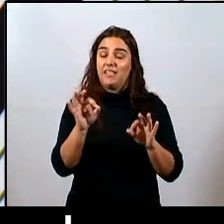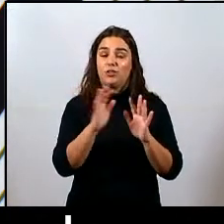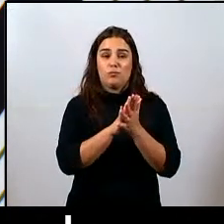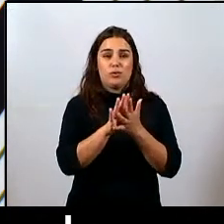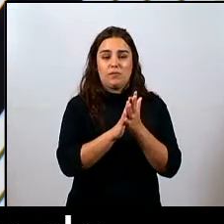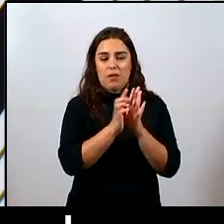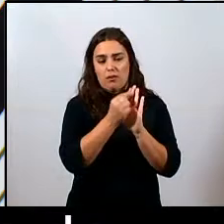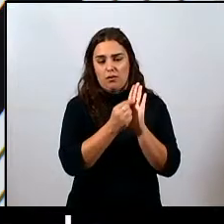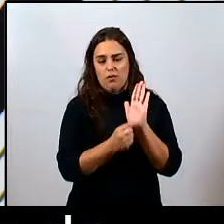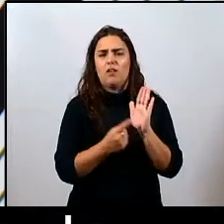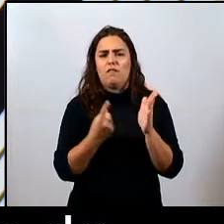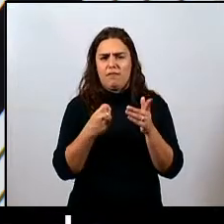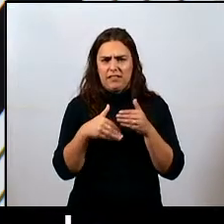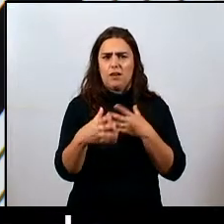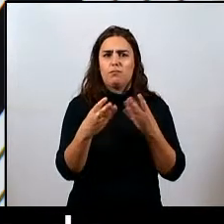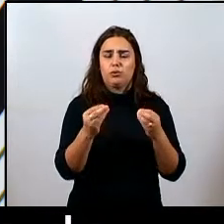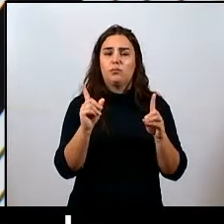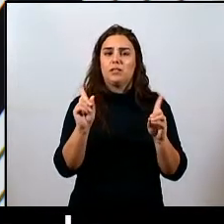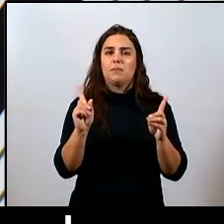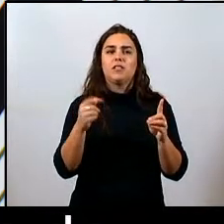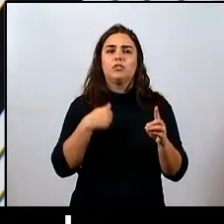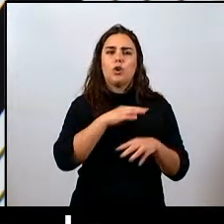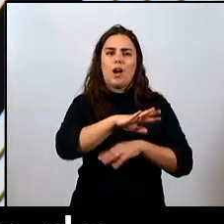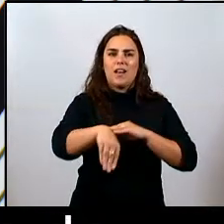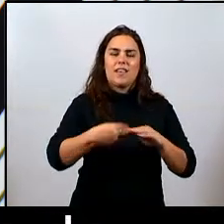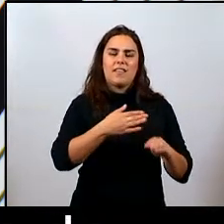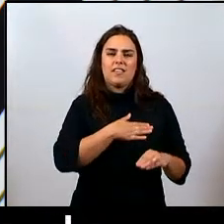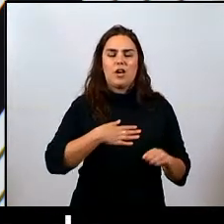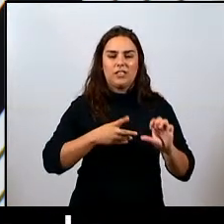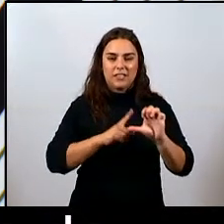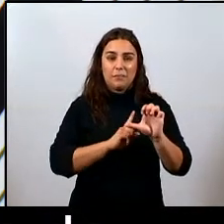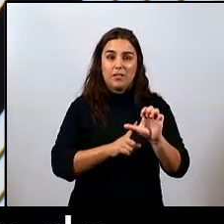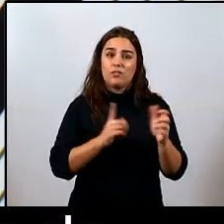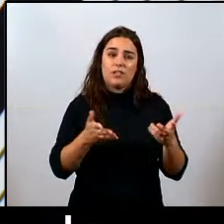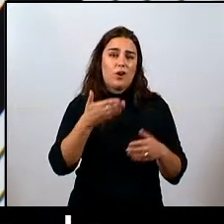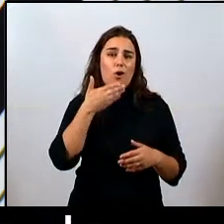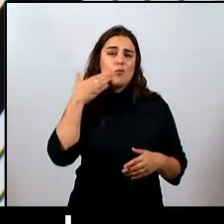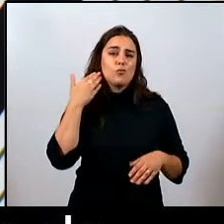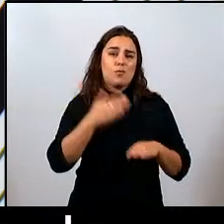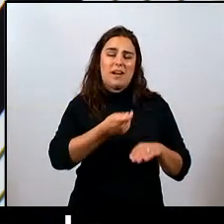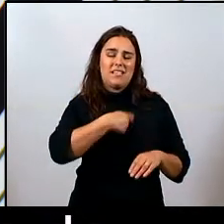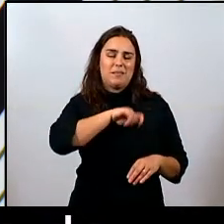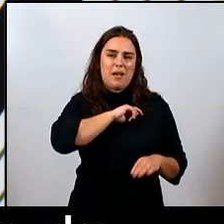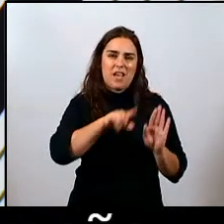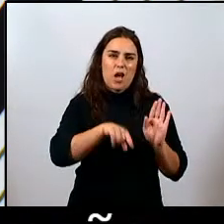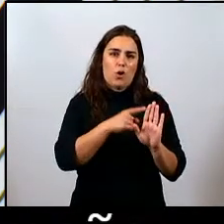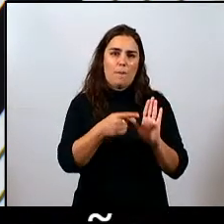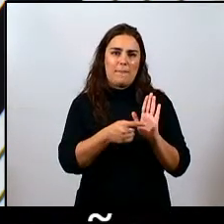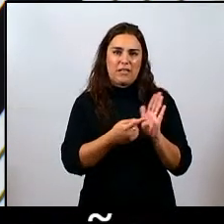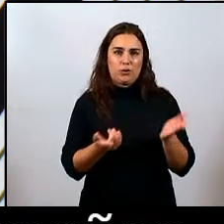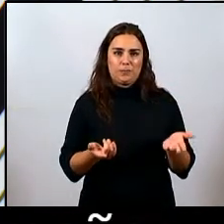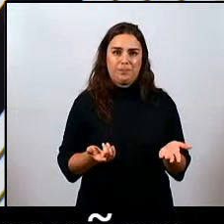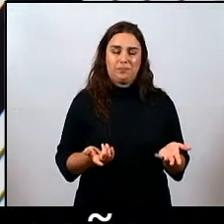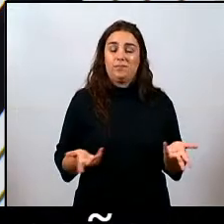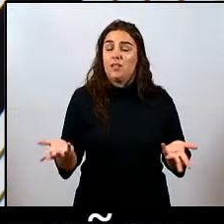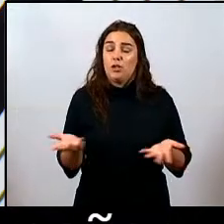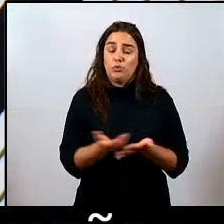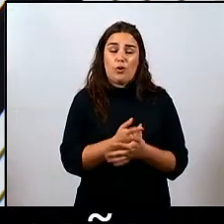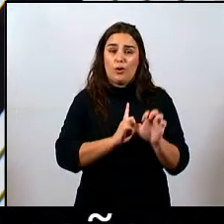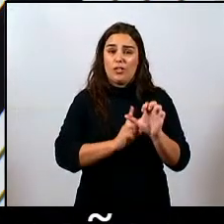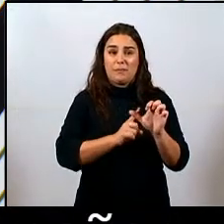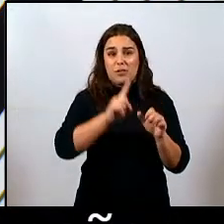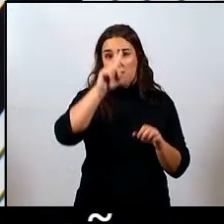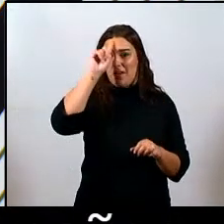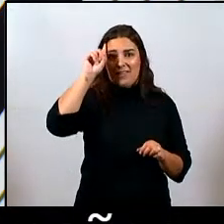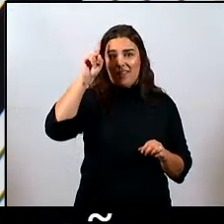mucho más lo que nos queda, pero solamente decirles a los extremeños que son un orgullo para España entera, que todos los extremeños en Madrid, como